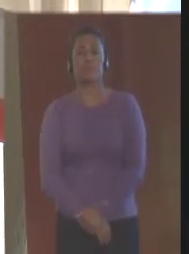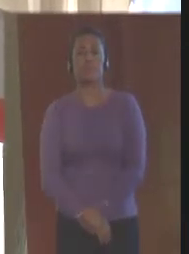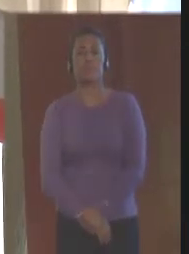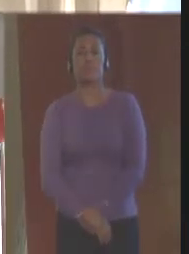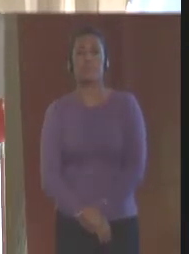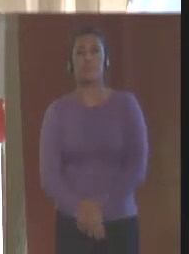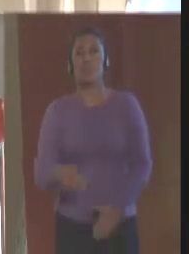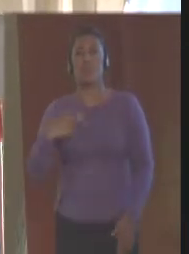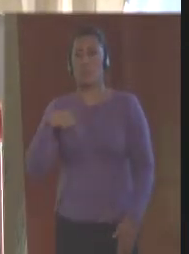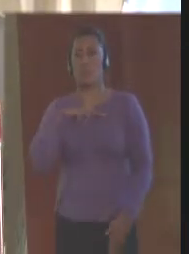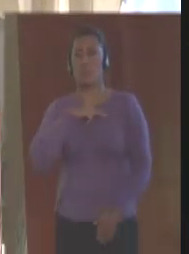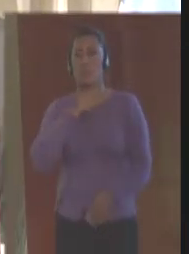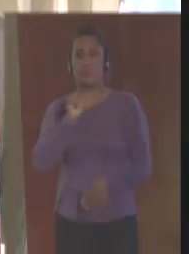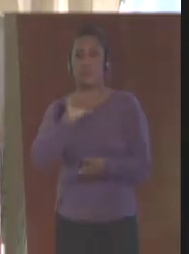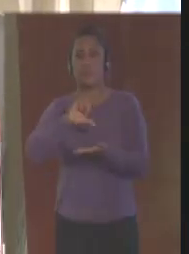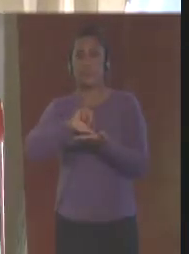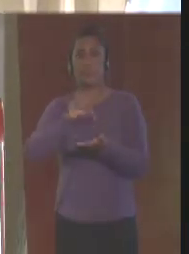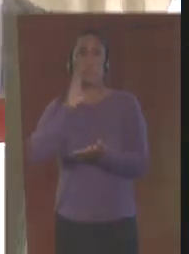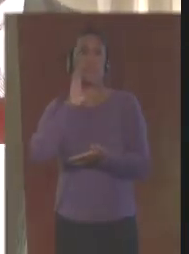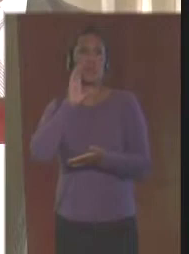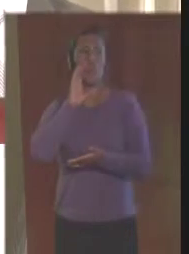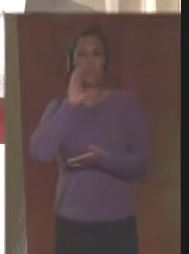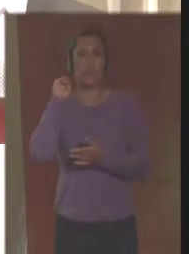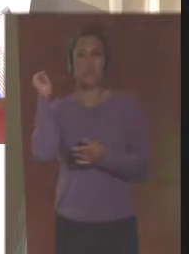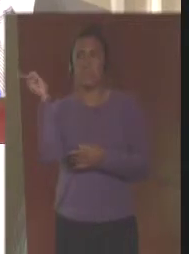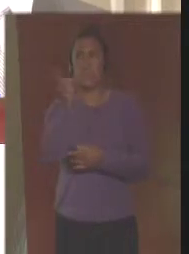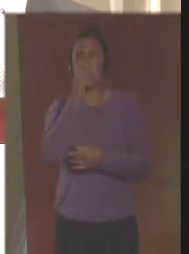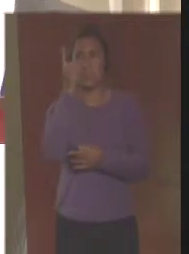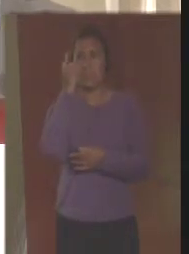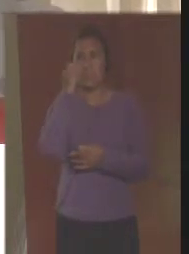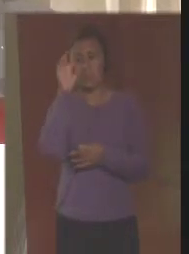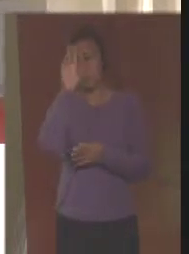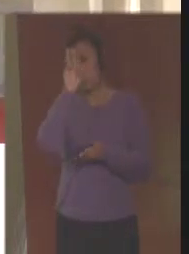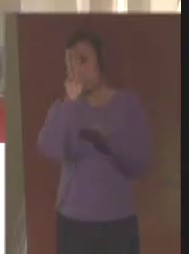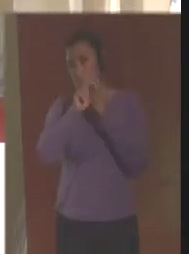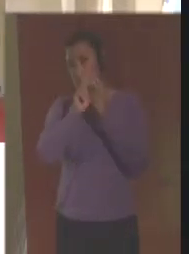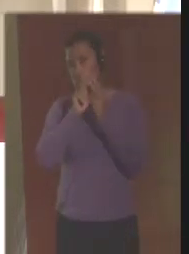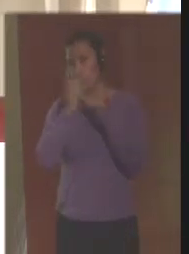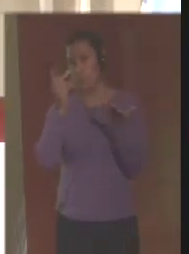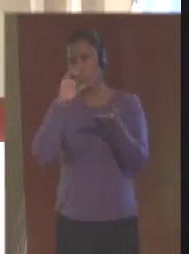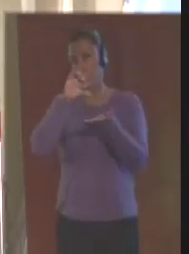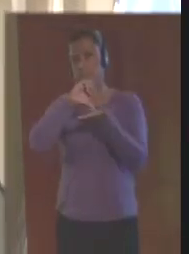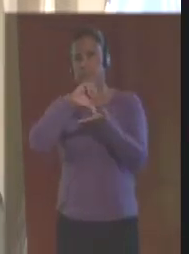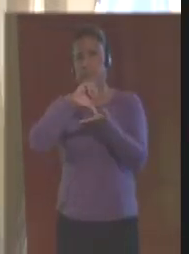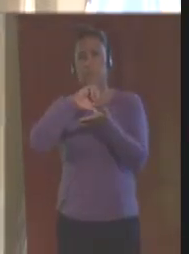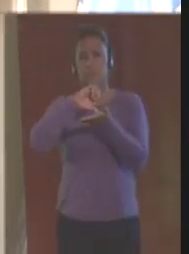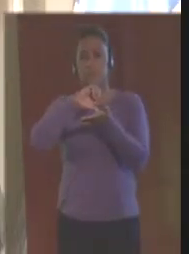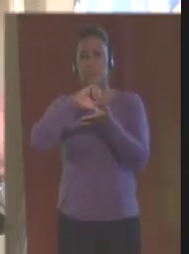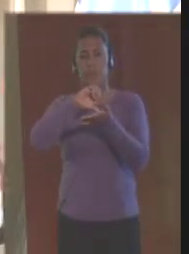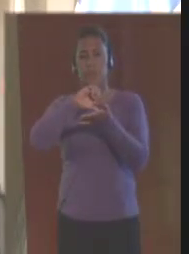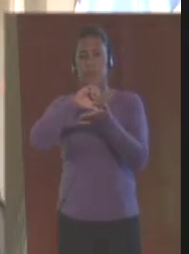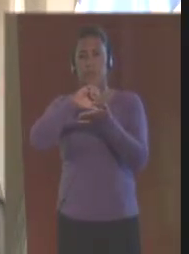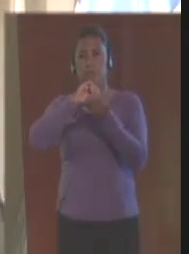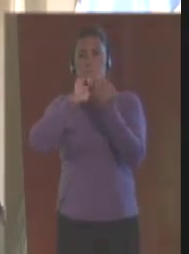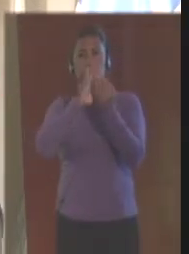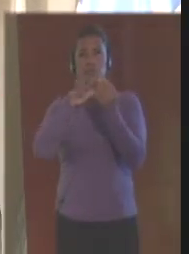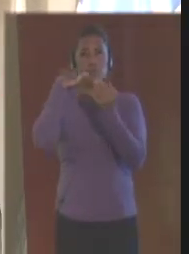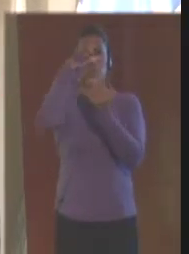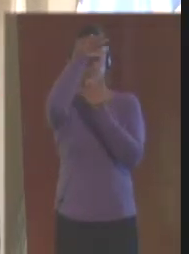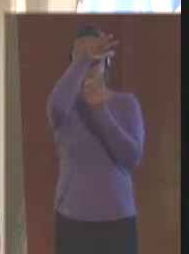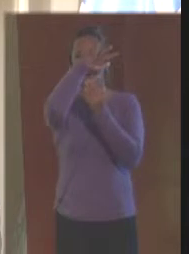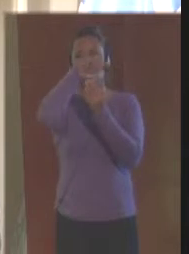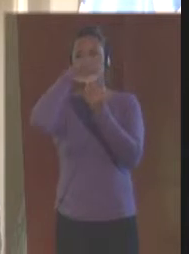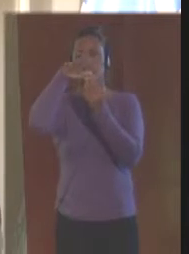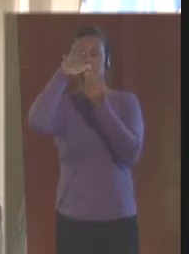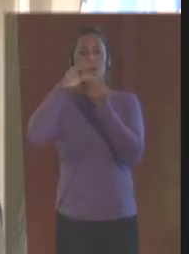Nuestra ciudad, Cuenca, para que podamos situarnos, es una ciudad que tiene todo un sistema